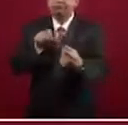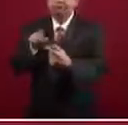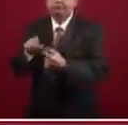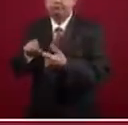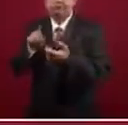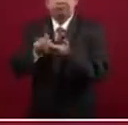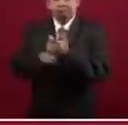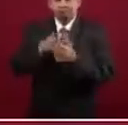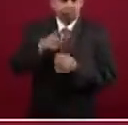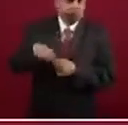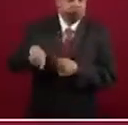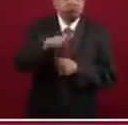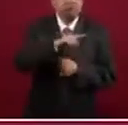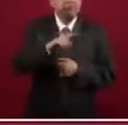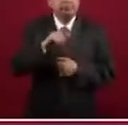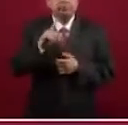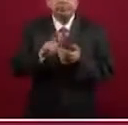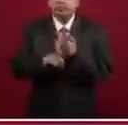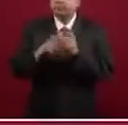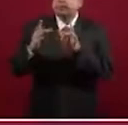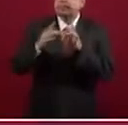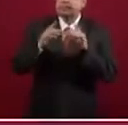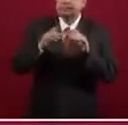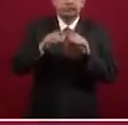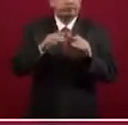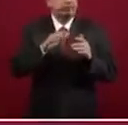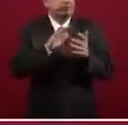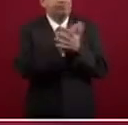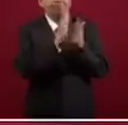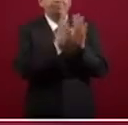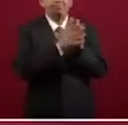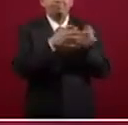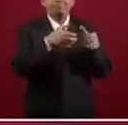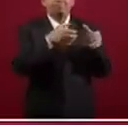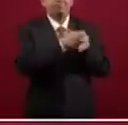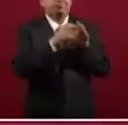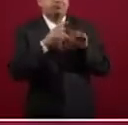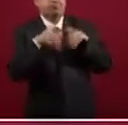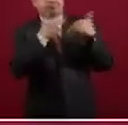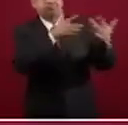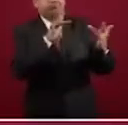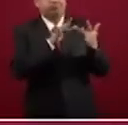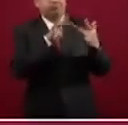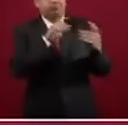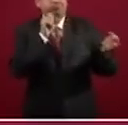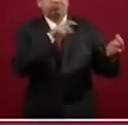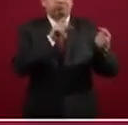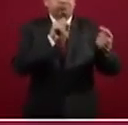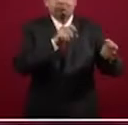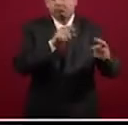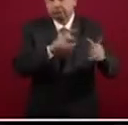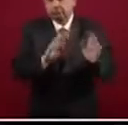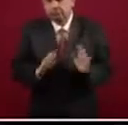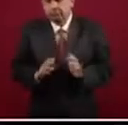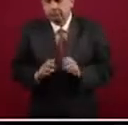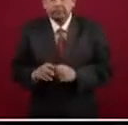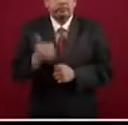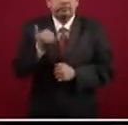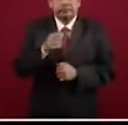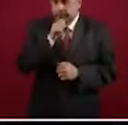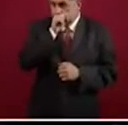dos con los enlaces criminales de fuera consecuentemente no